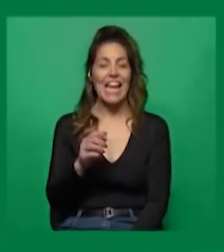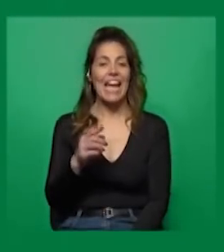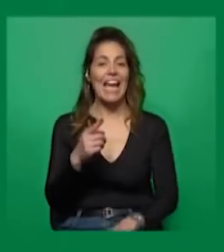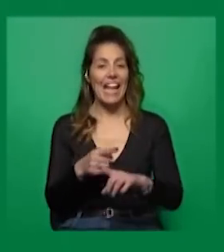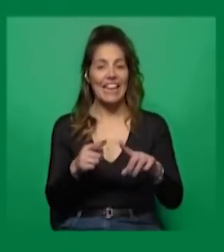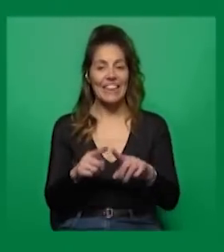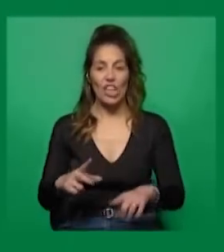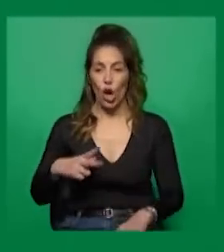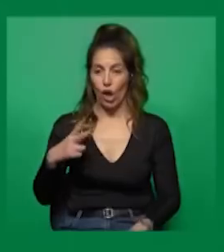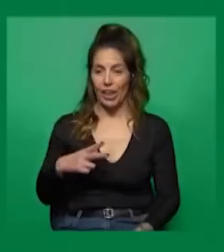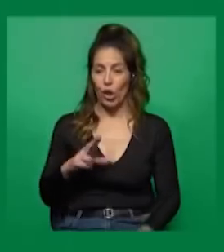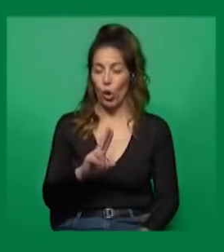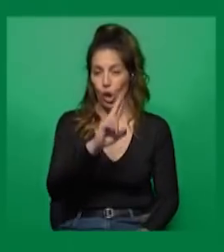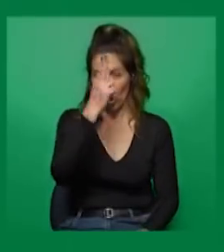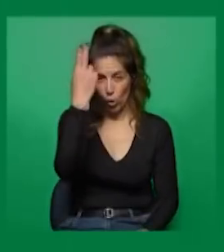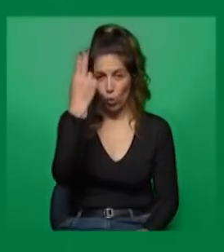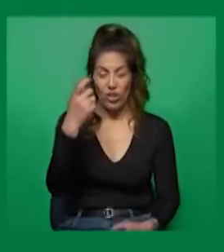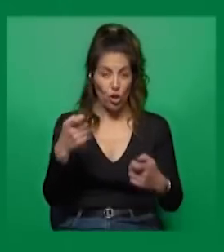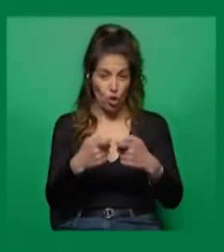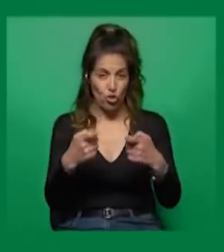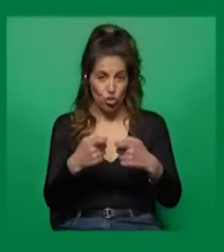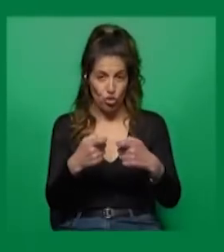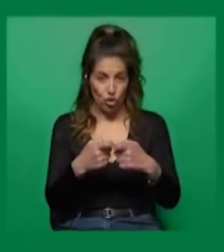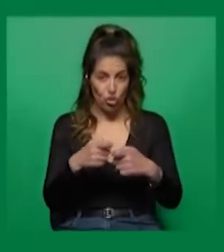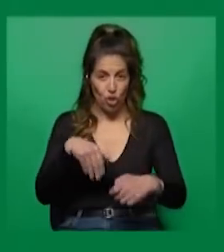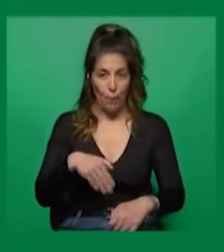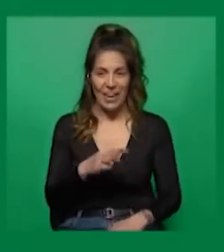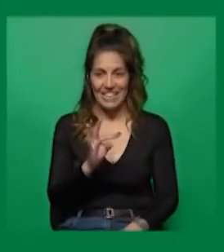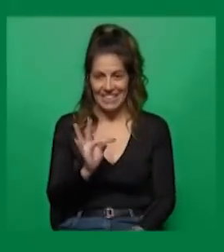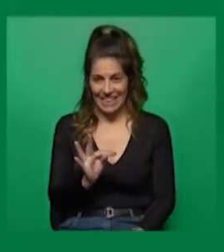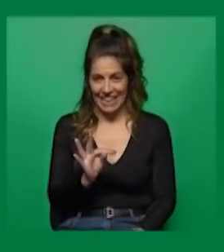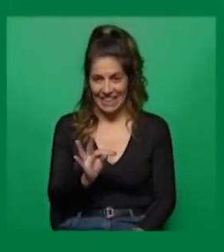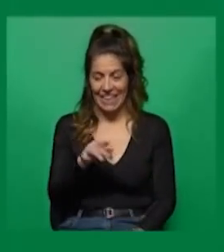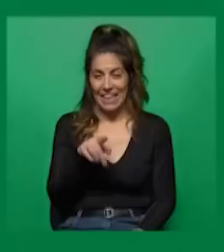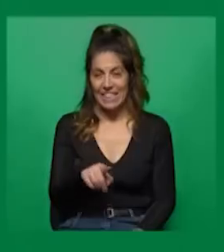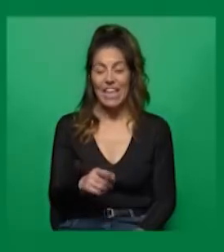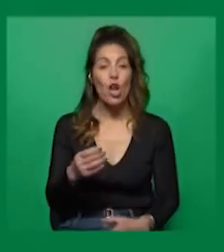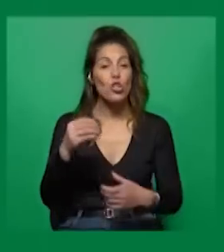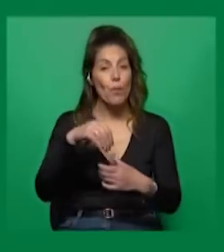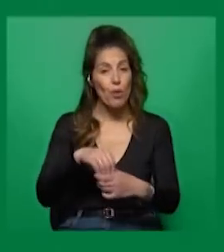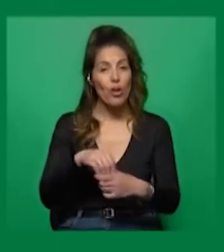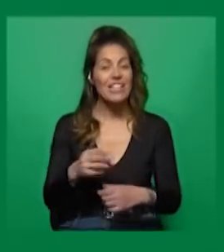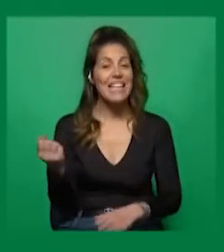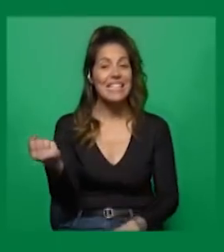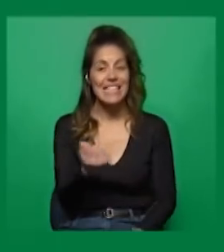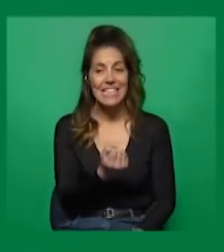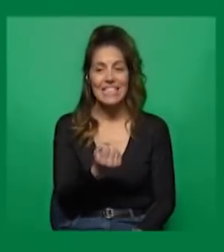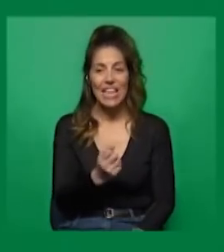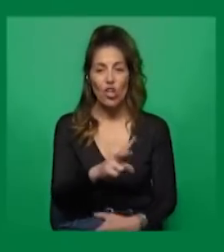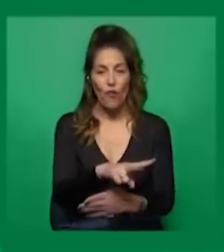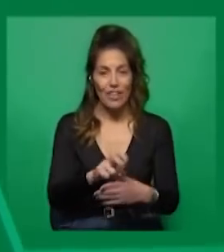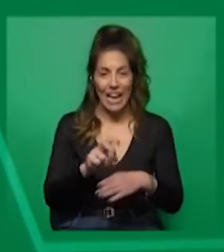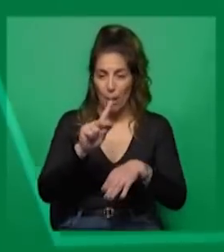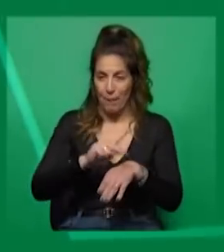el uruguayo socio del tío rico Sebastián marcet serían los involucrados en el asesinato del fiscal